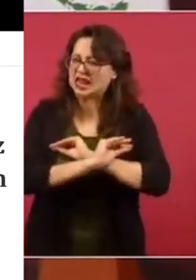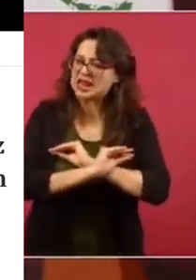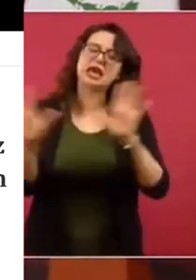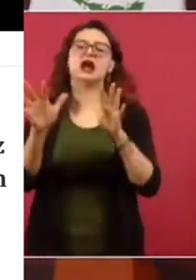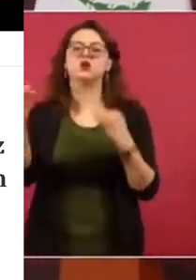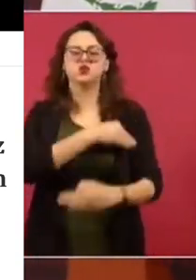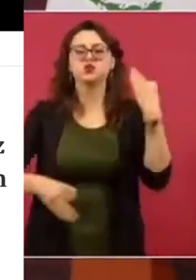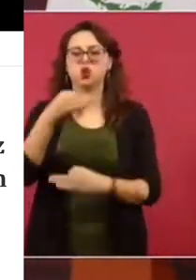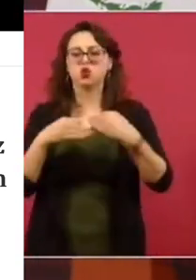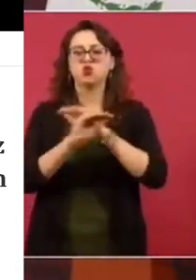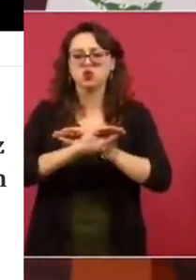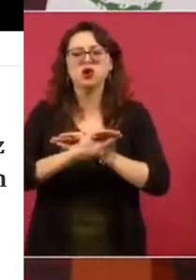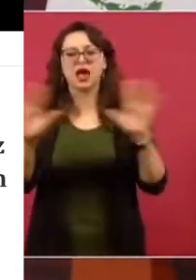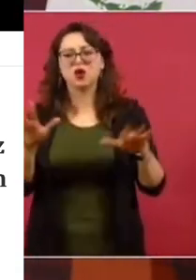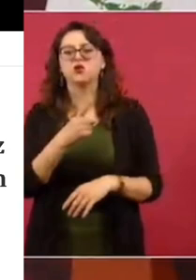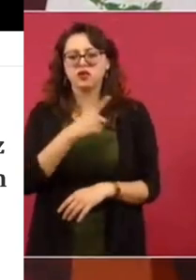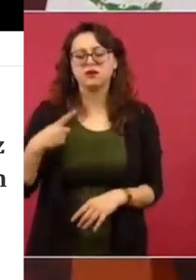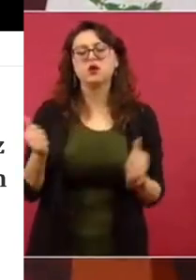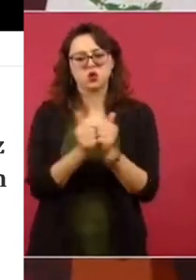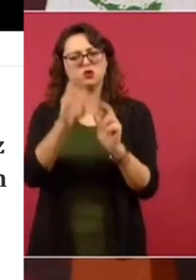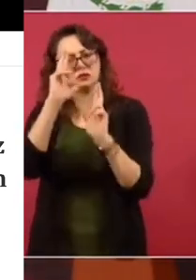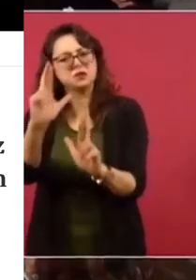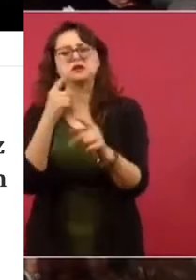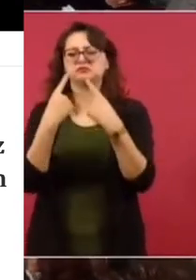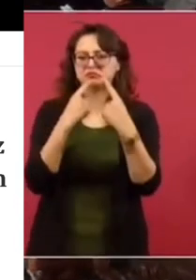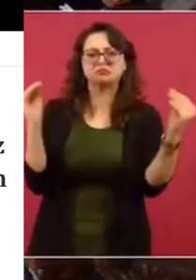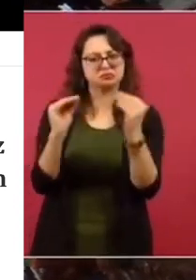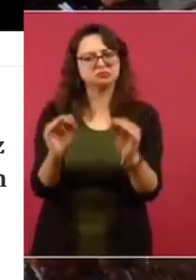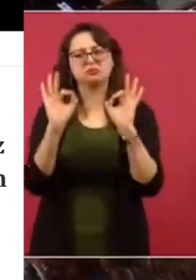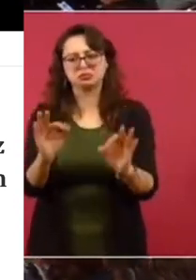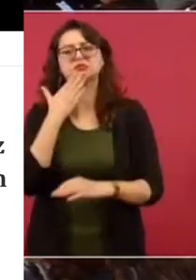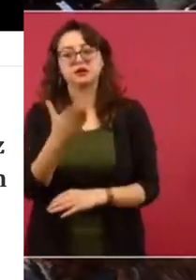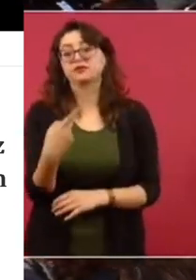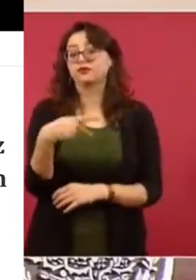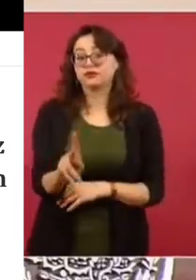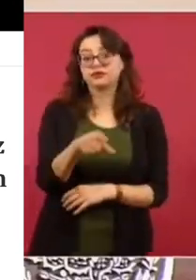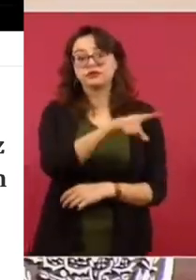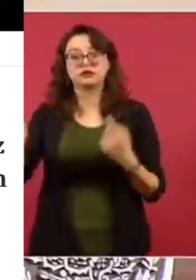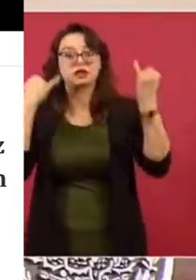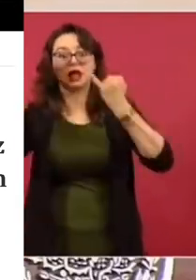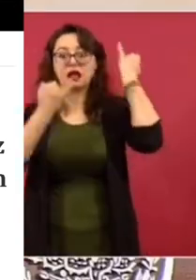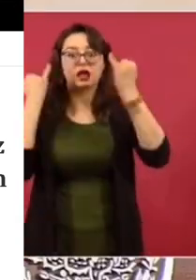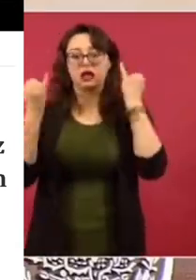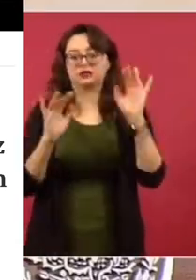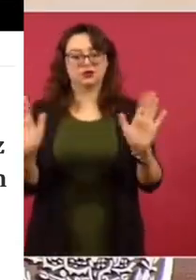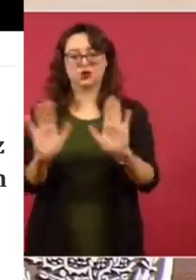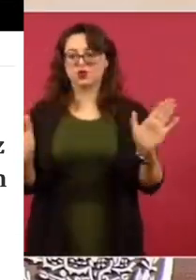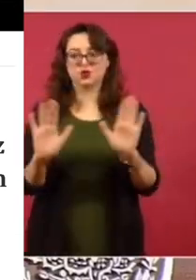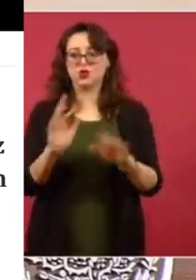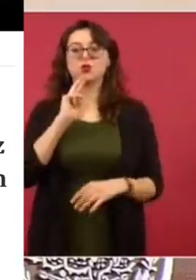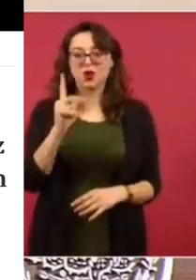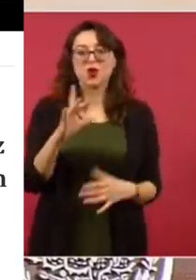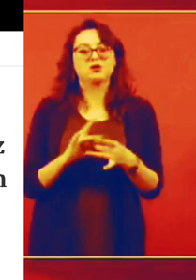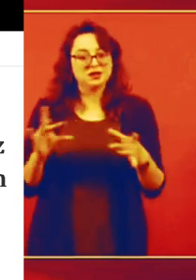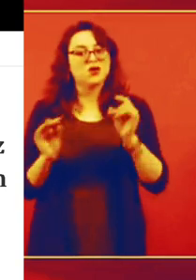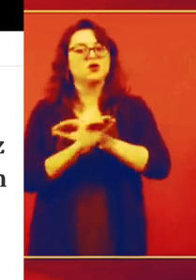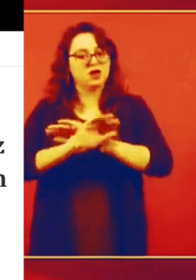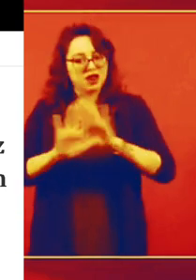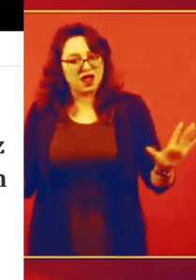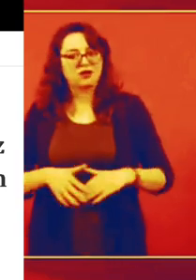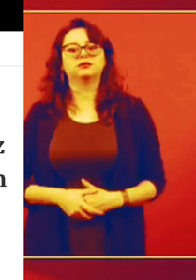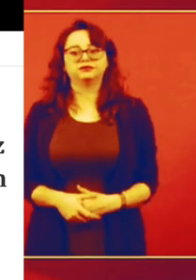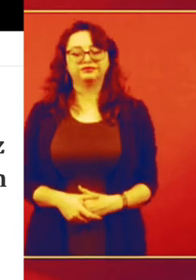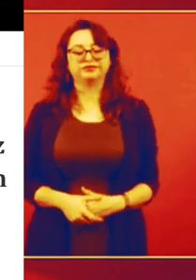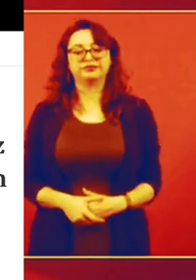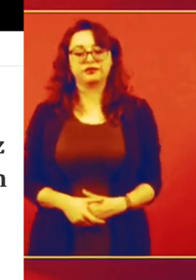es muy bueno el debate, y además respetuoso. Pero porque no quiero que avance la manipulación. Les